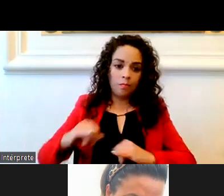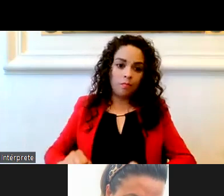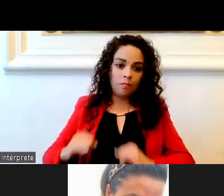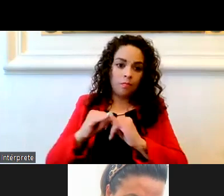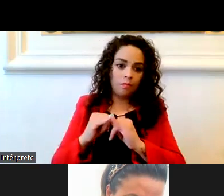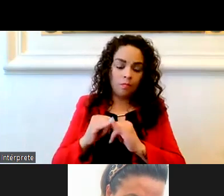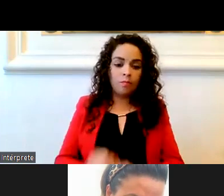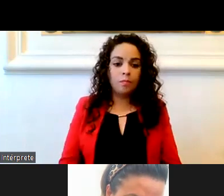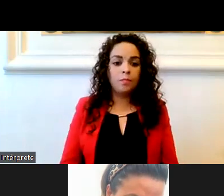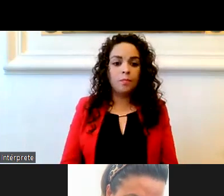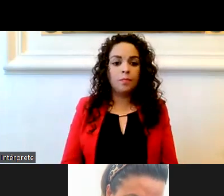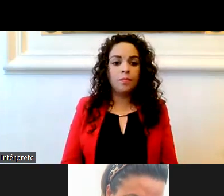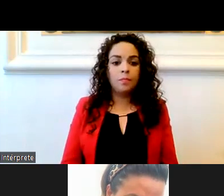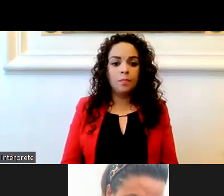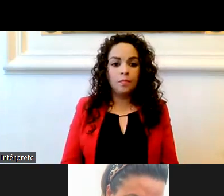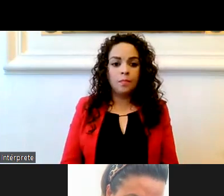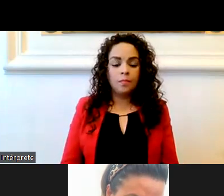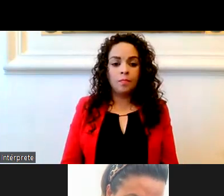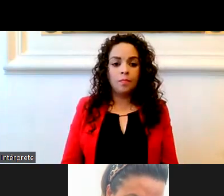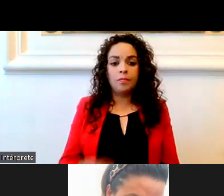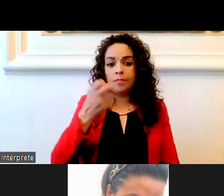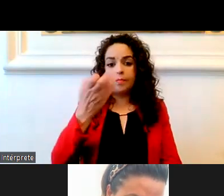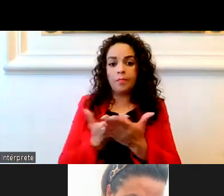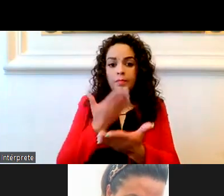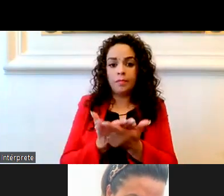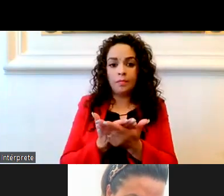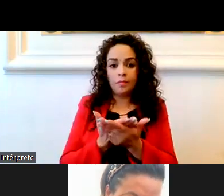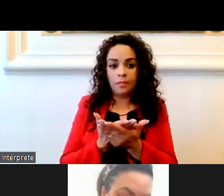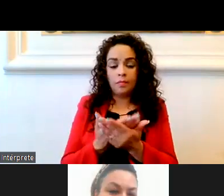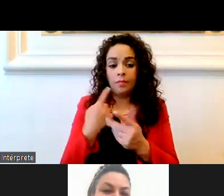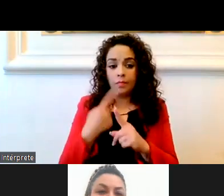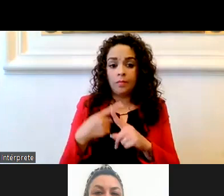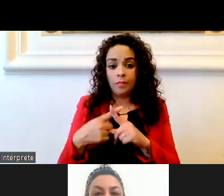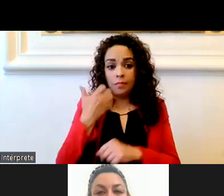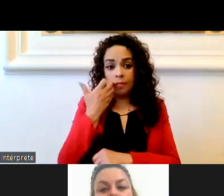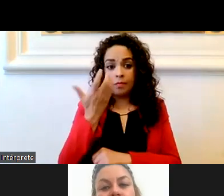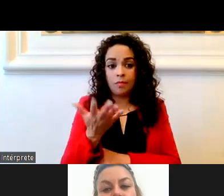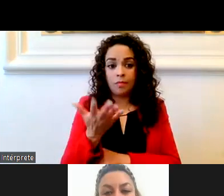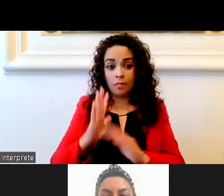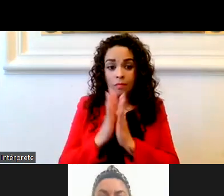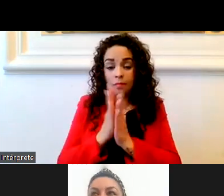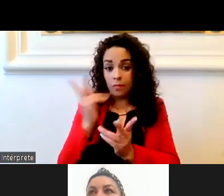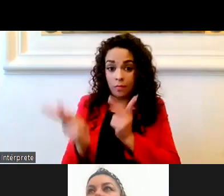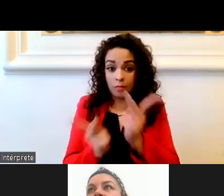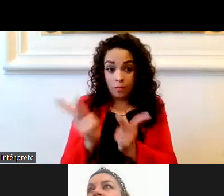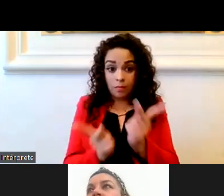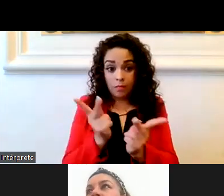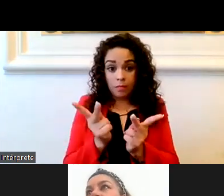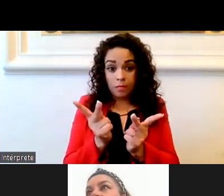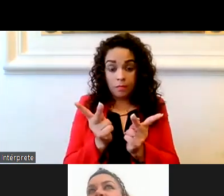manera. Está a su consideración el presente acuerdo. ¿Alguien desea hacer uso de la palabra?